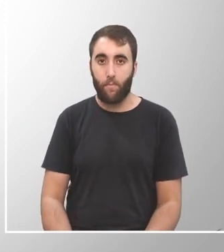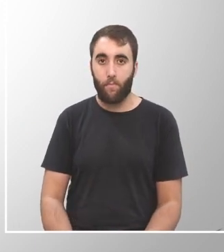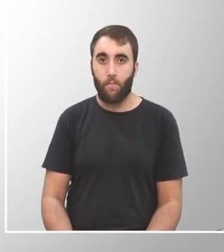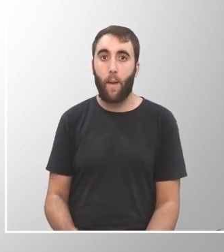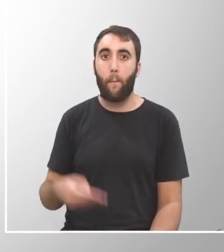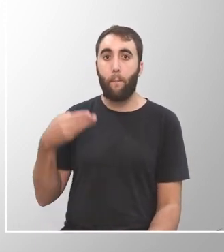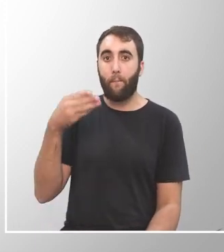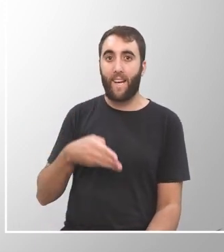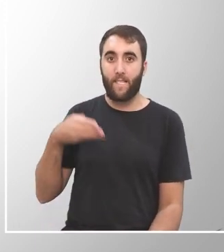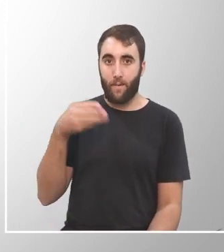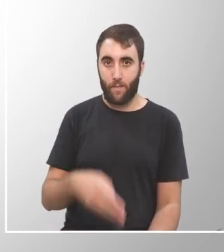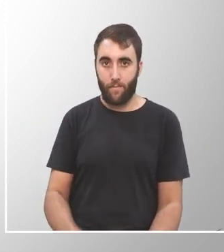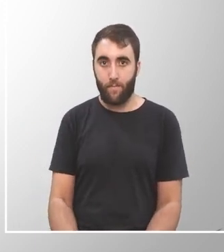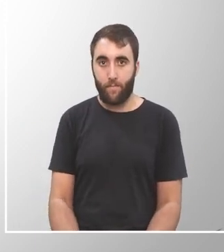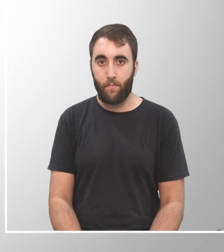Participación.